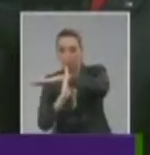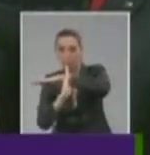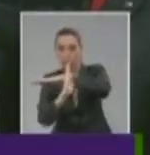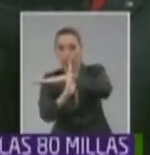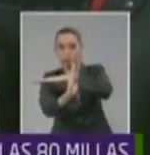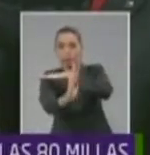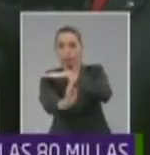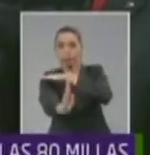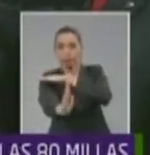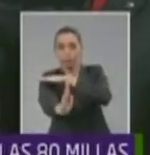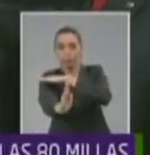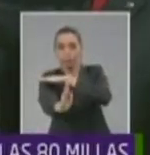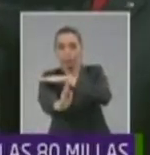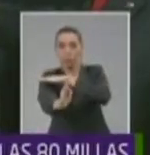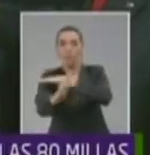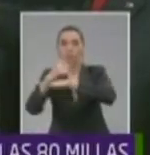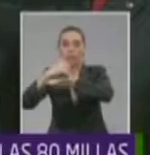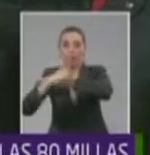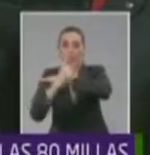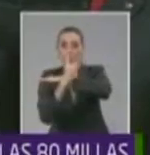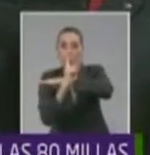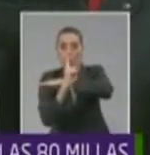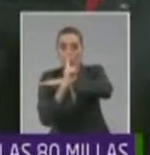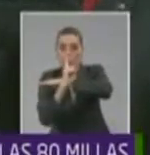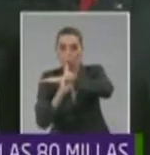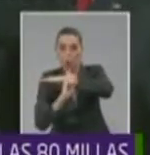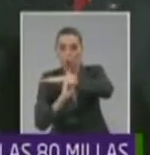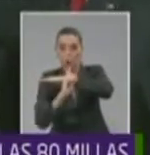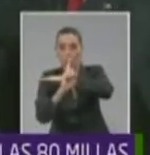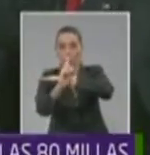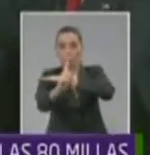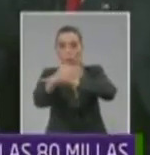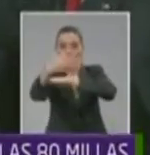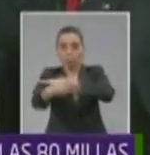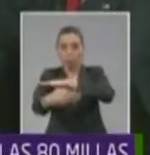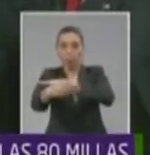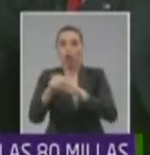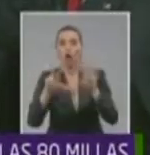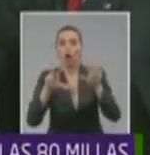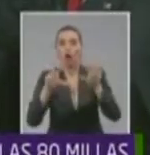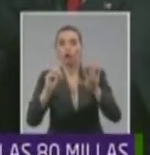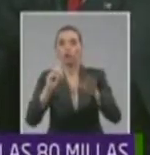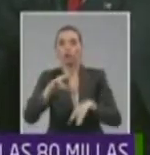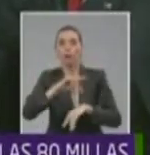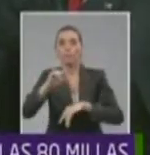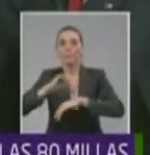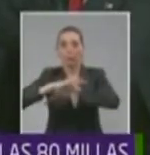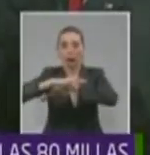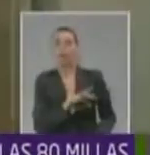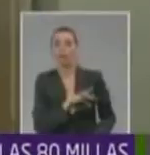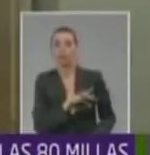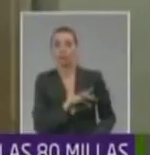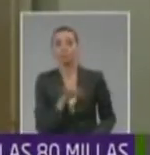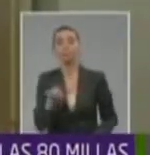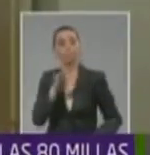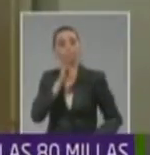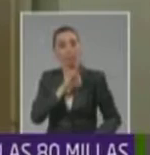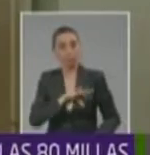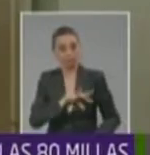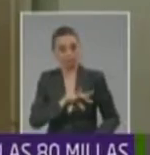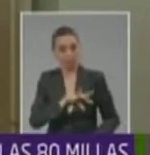la costa y pasa por el hito 1 y que se extiende hasta 80 millas hacia el mar.